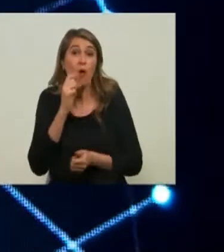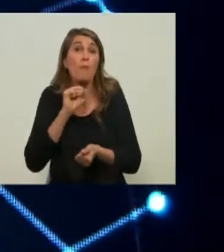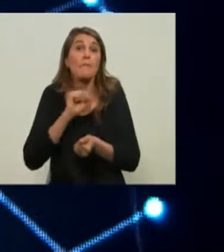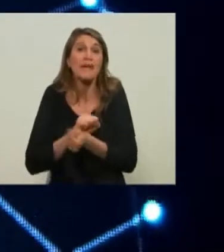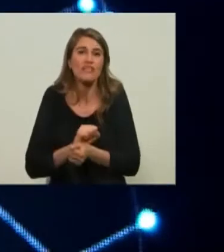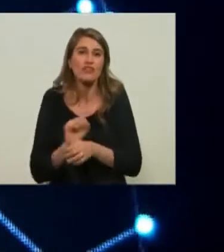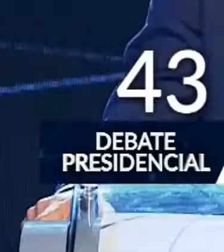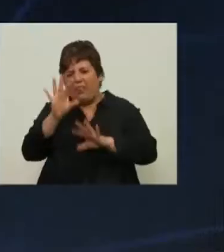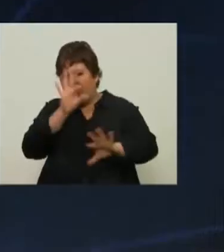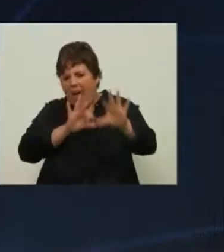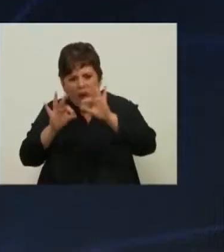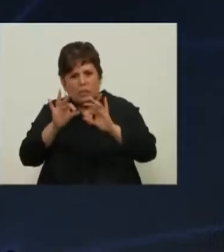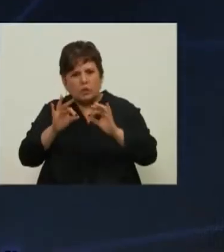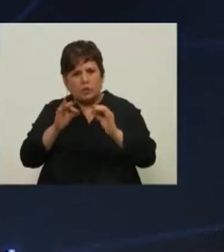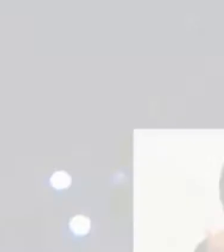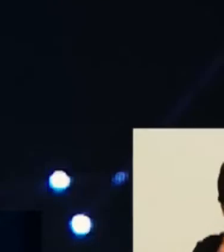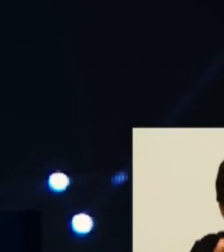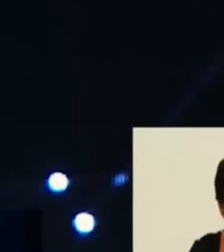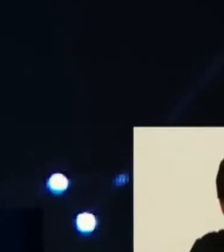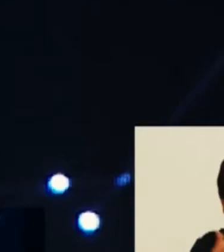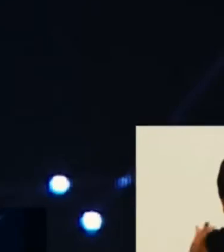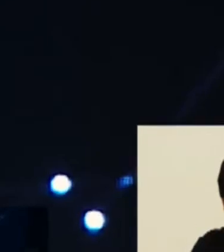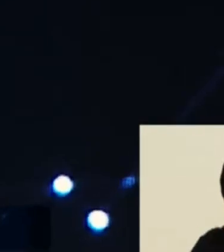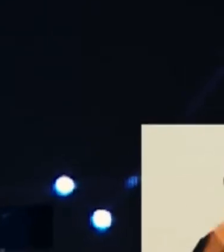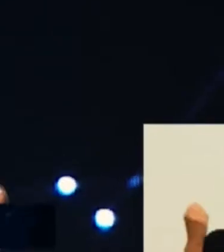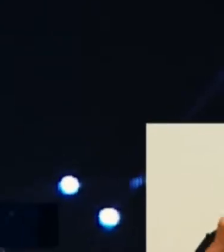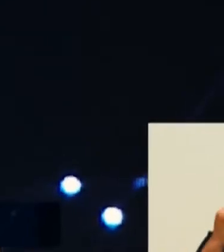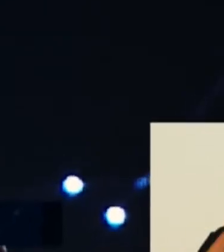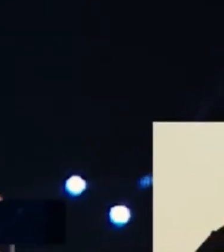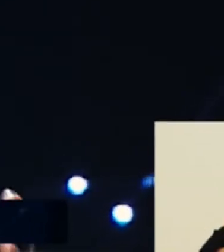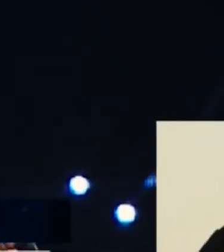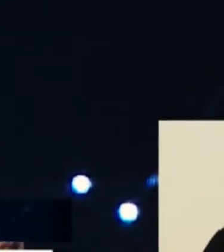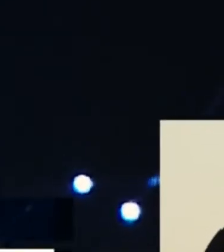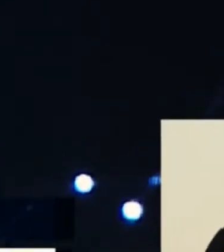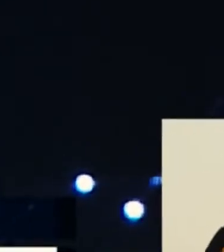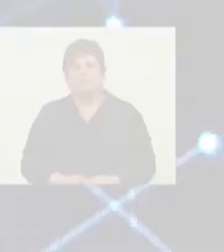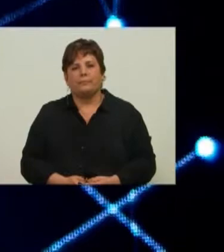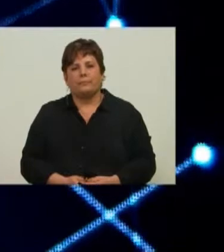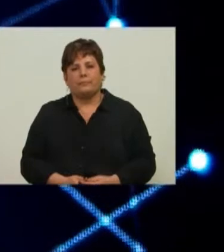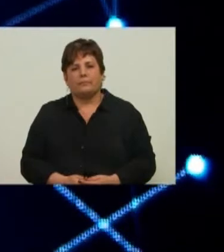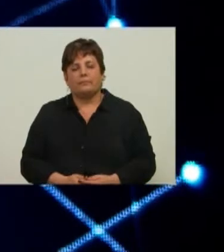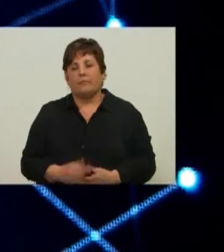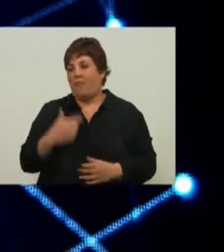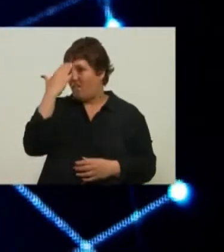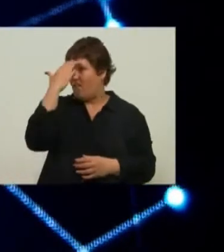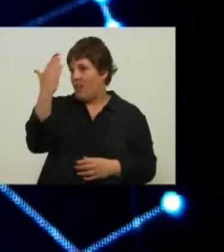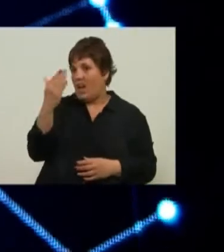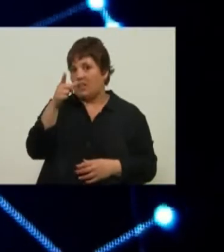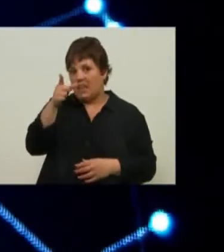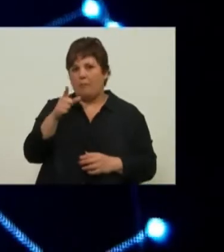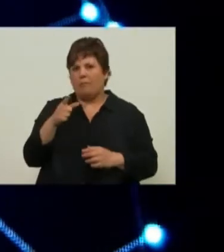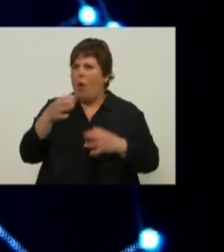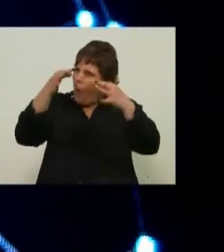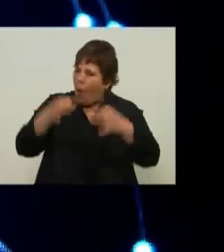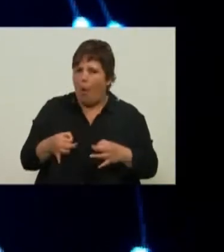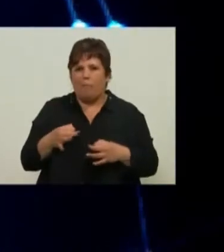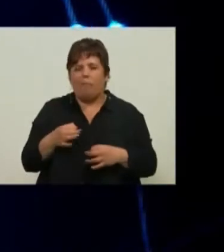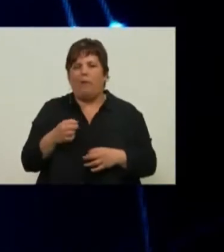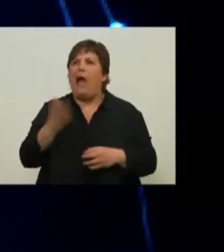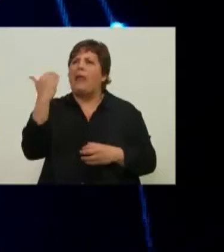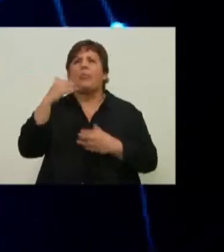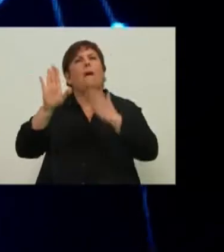la cárcel central. Que como gusta decir, lo que importa en la vida son hechos y no palabras. El Frente Amplio incumplió